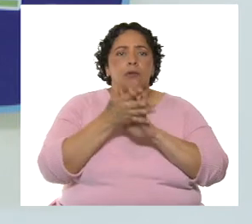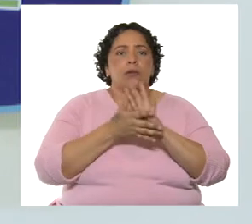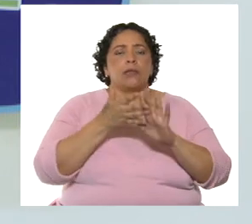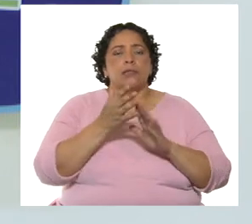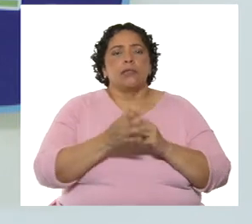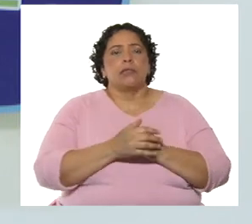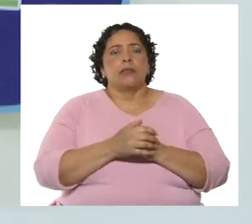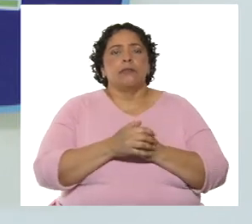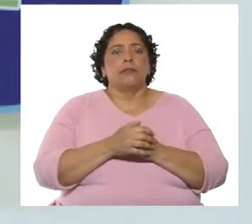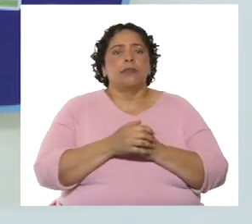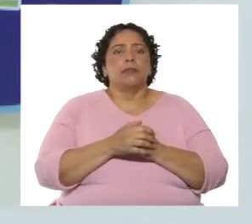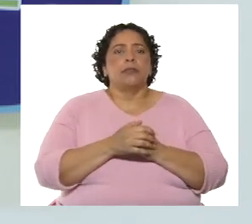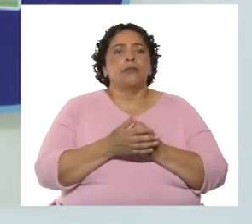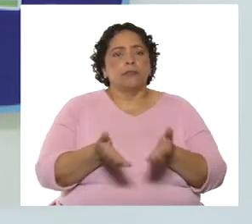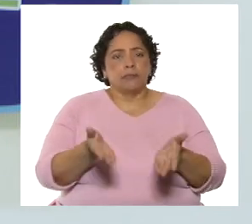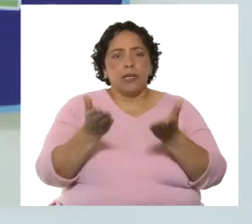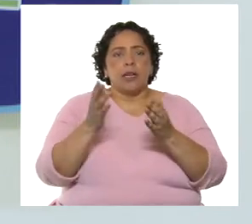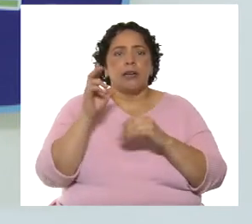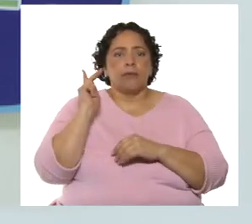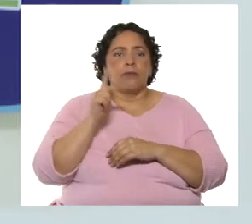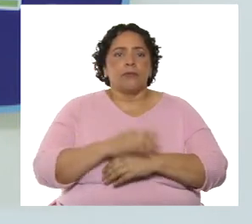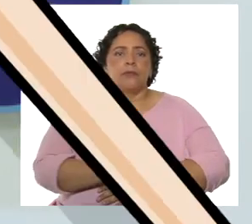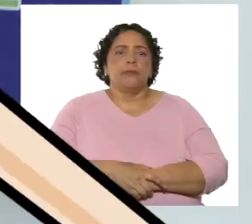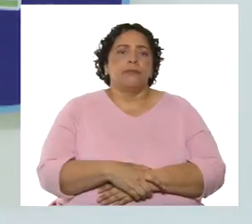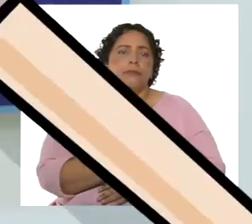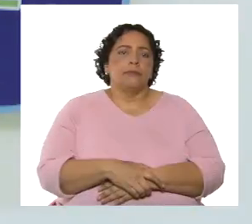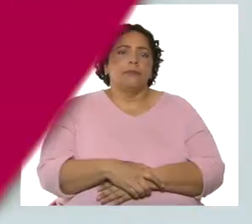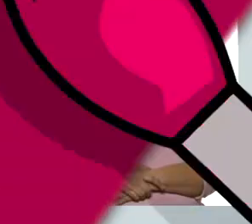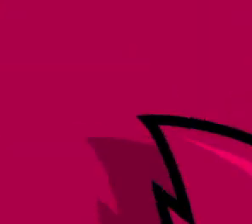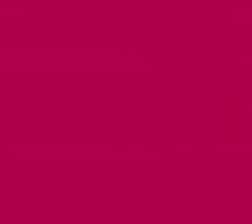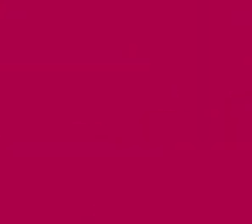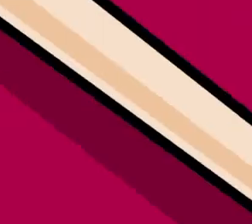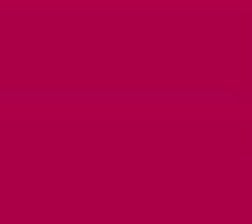de señas venezolana. Adelante, profesora.